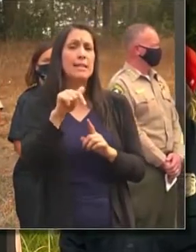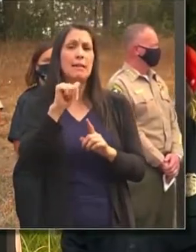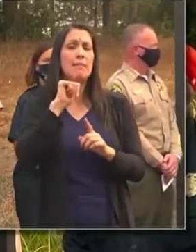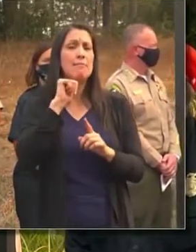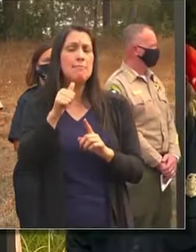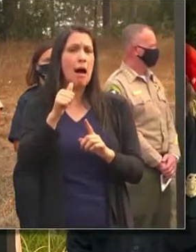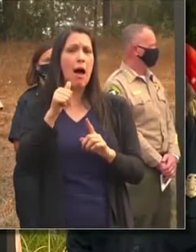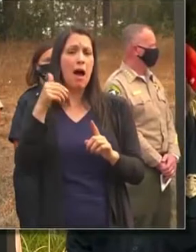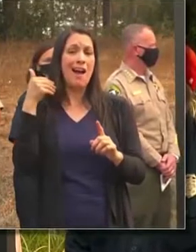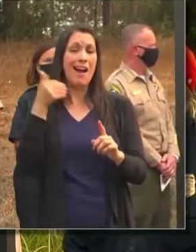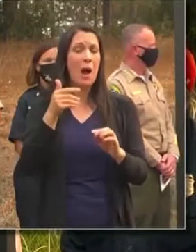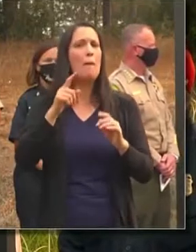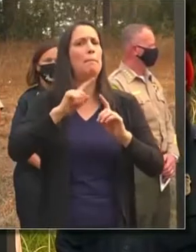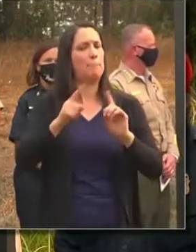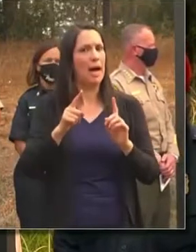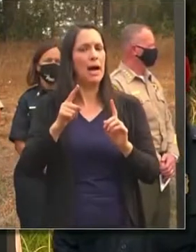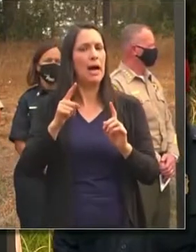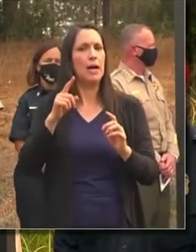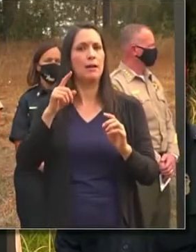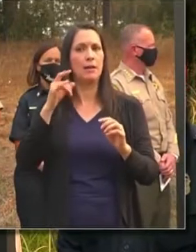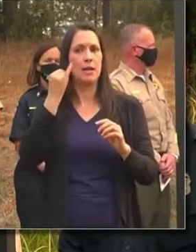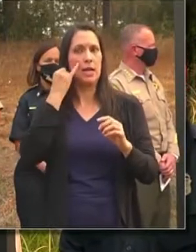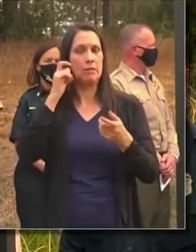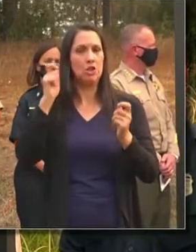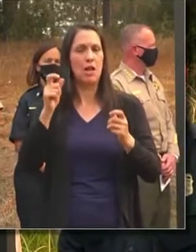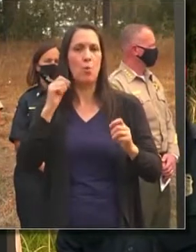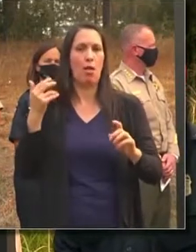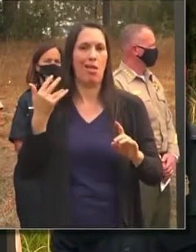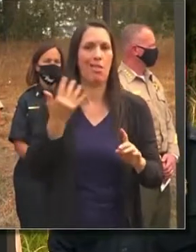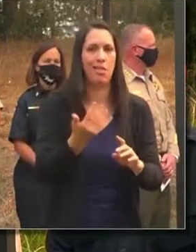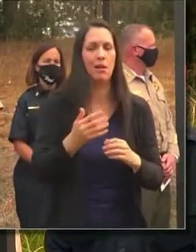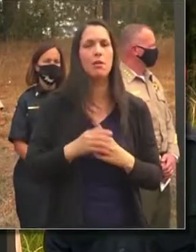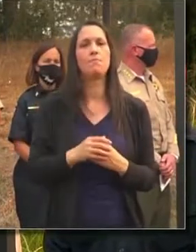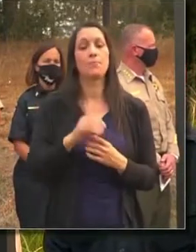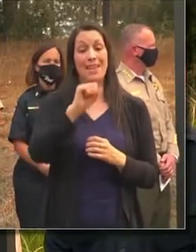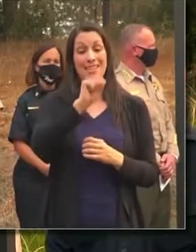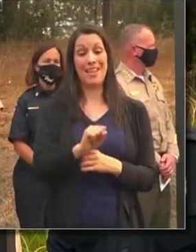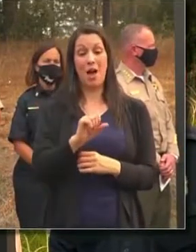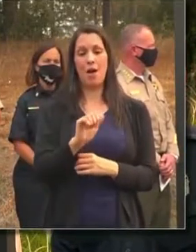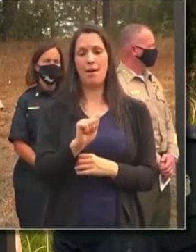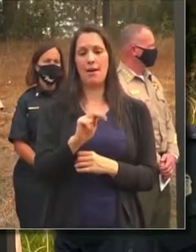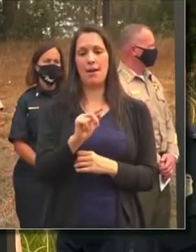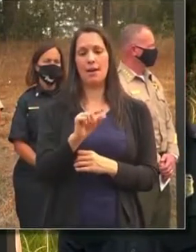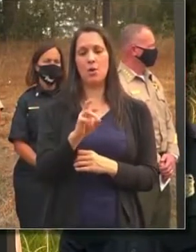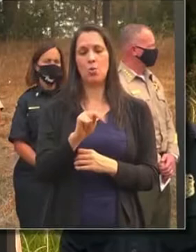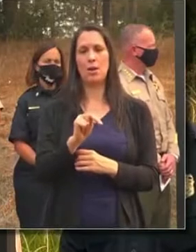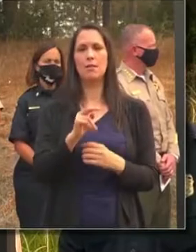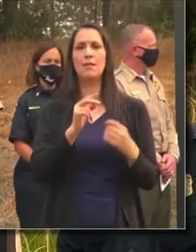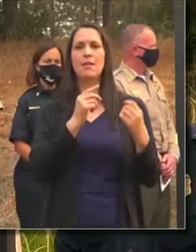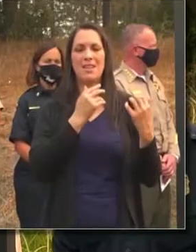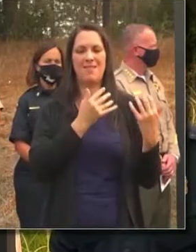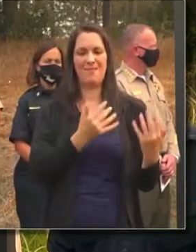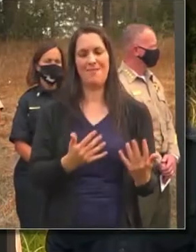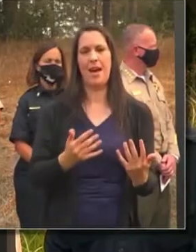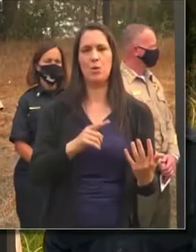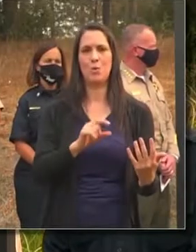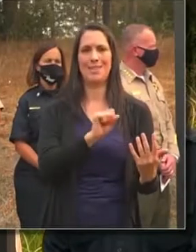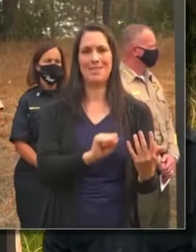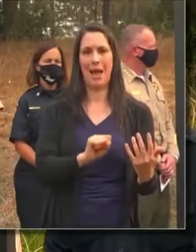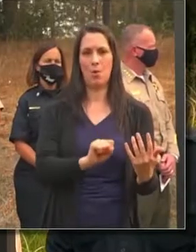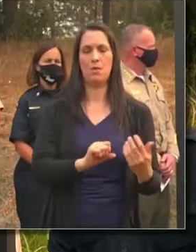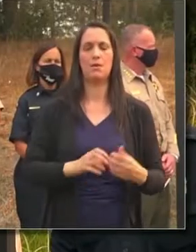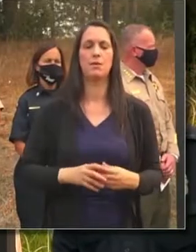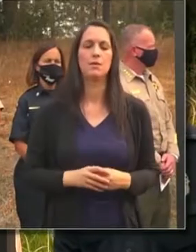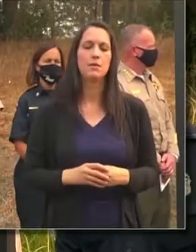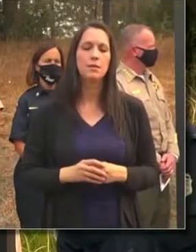impacto directo pero hay posible amenaza también al sur de and one hay incendios que están viajando hacia el sur